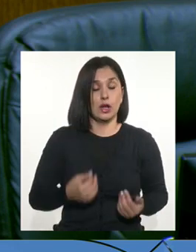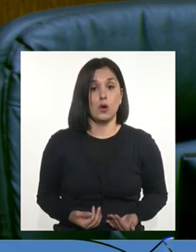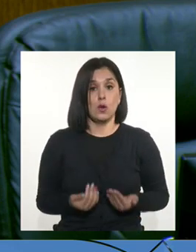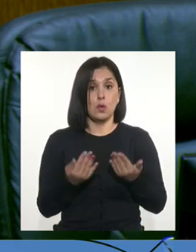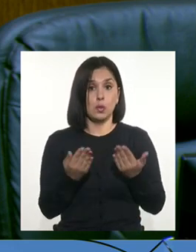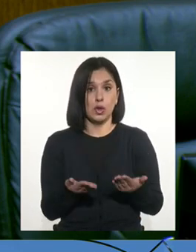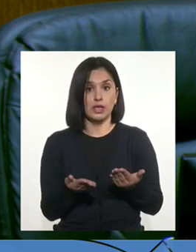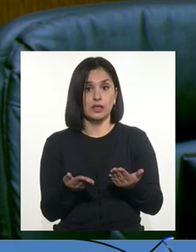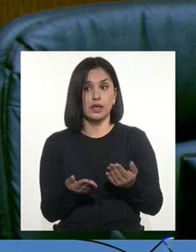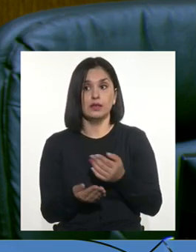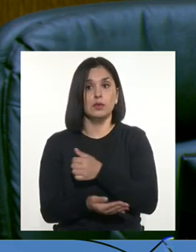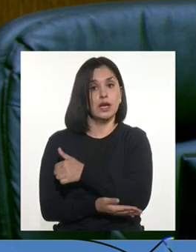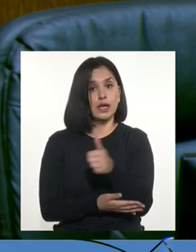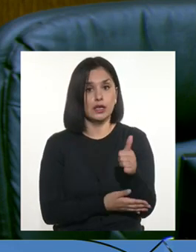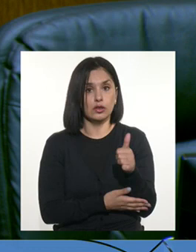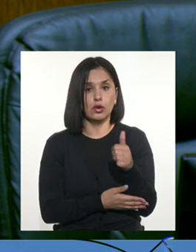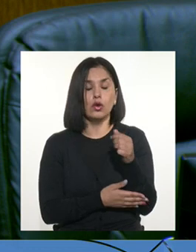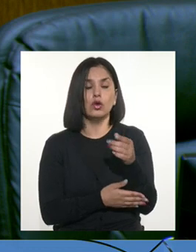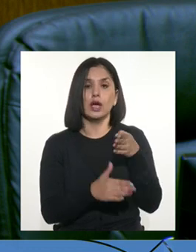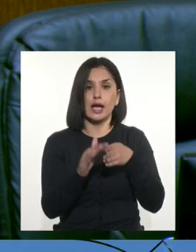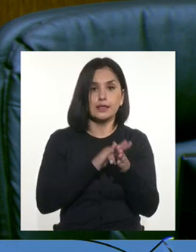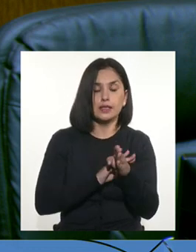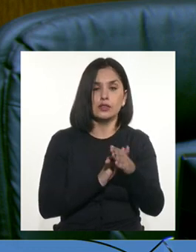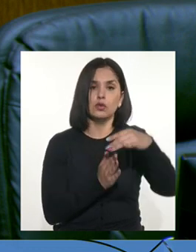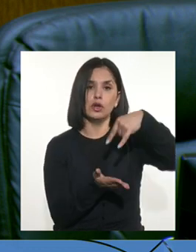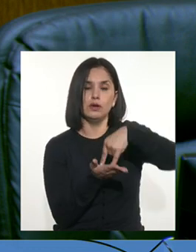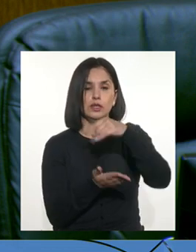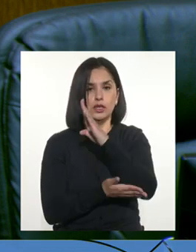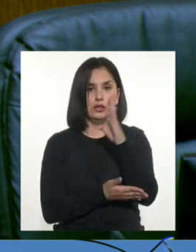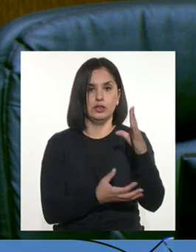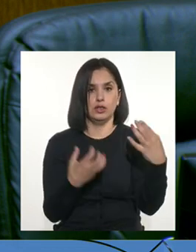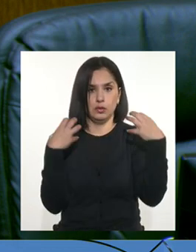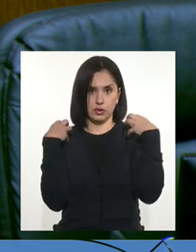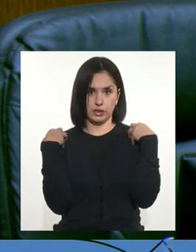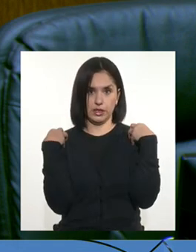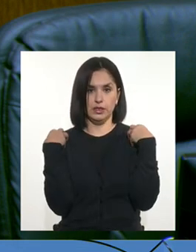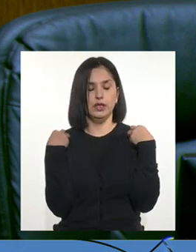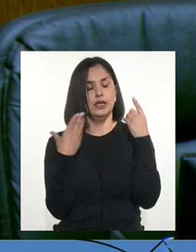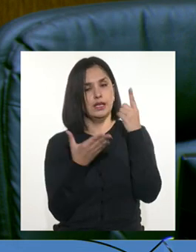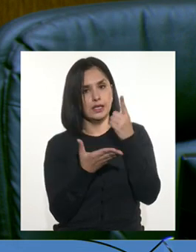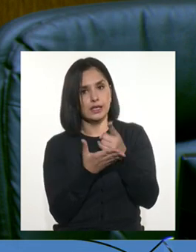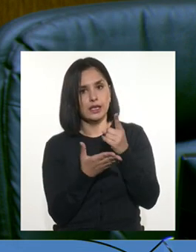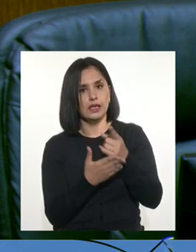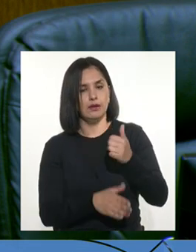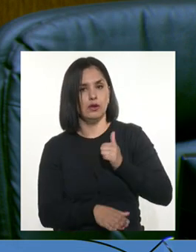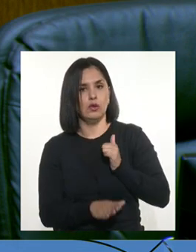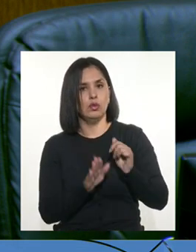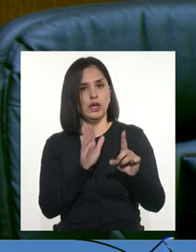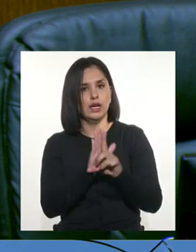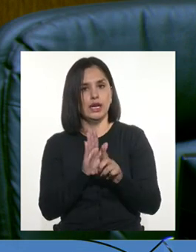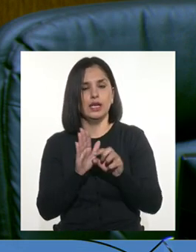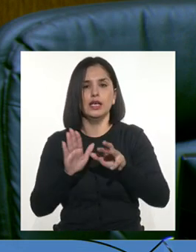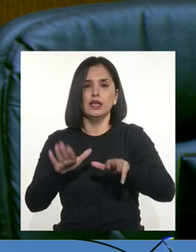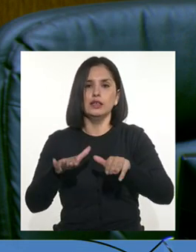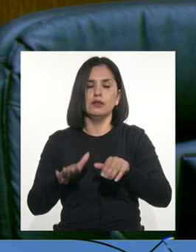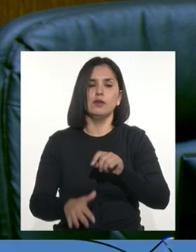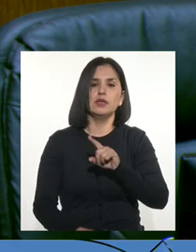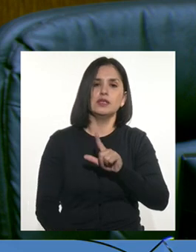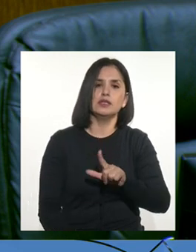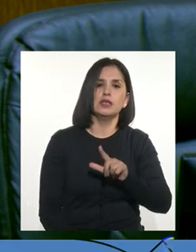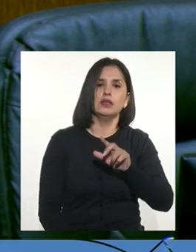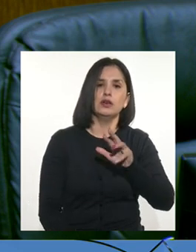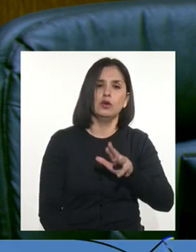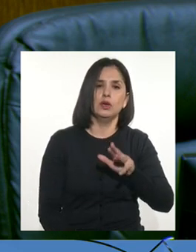del público por la biblioteca del congreso nacional las que deberán sujetarse a las normas de la ley 19 mil 799